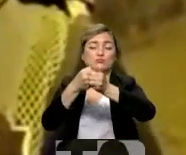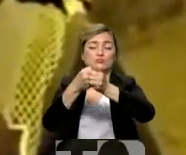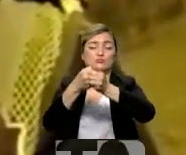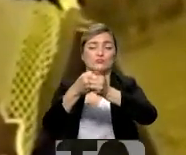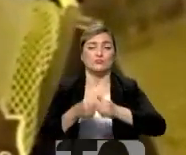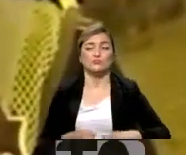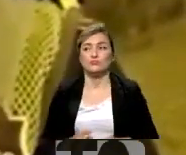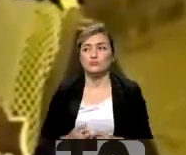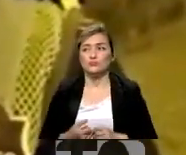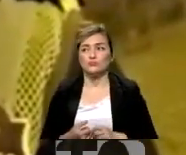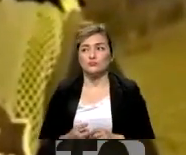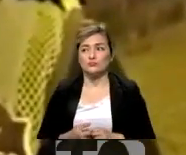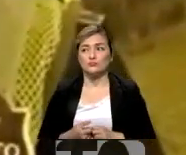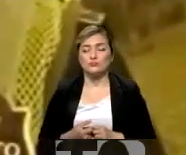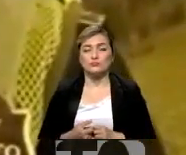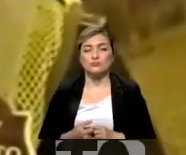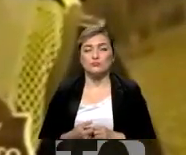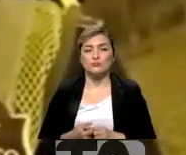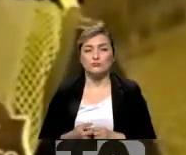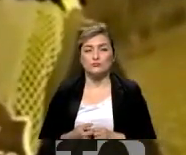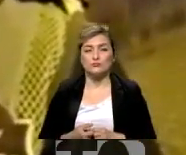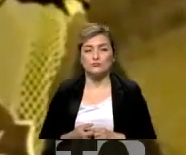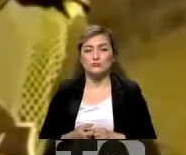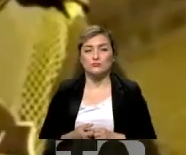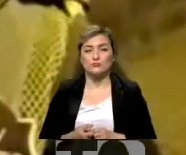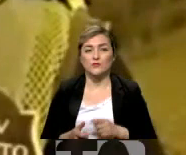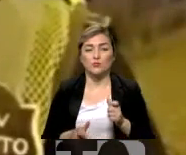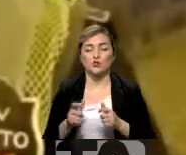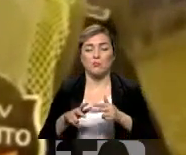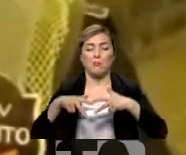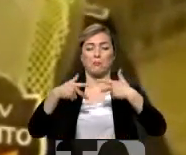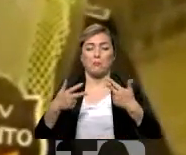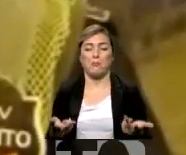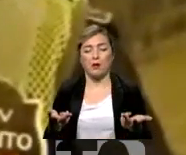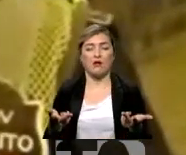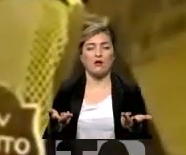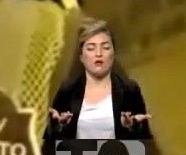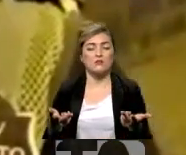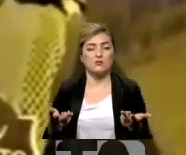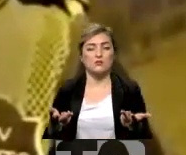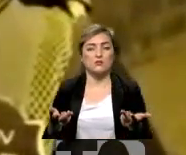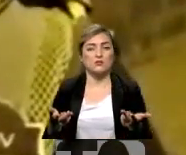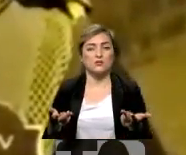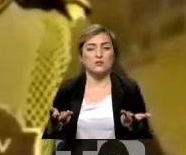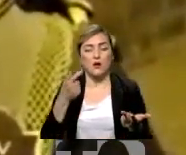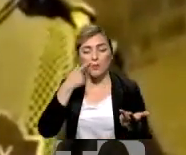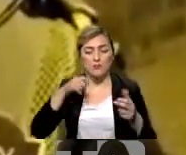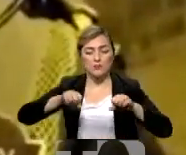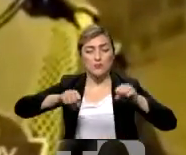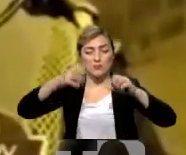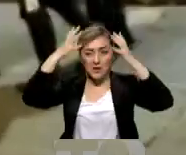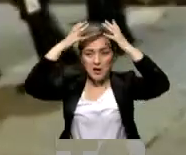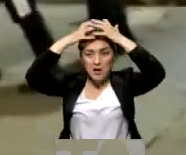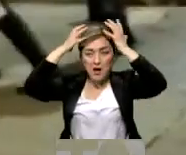la motocicleta. Producto del mismo, las dos personas caen a la calzada. Por la situación de que el caballero motorizado estaba sin el